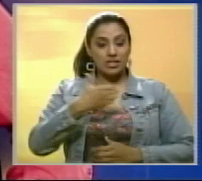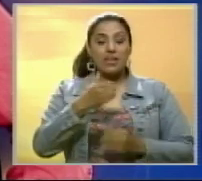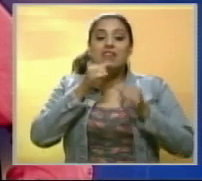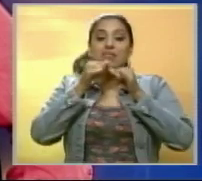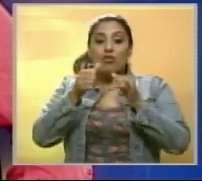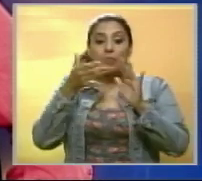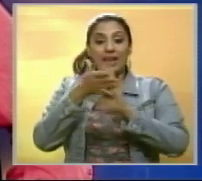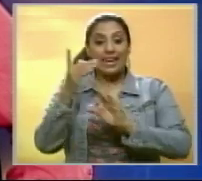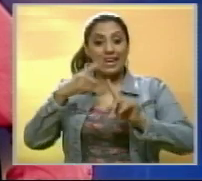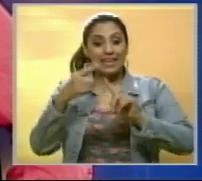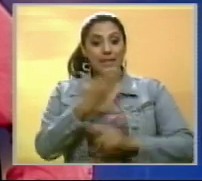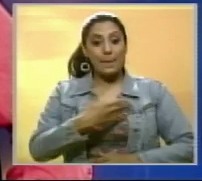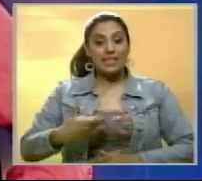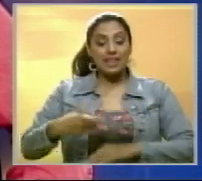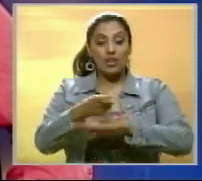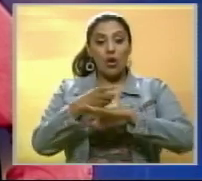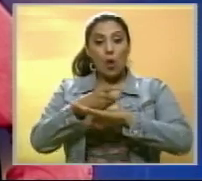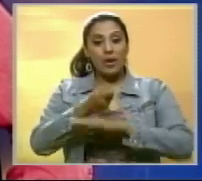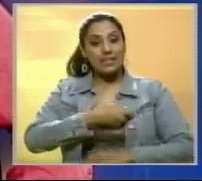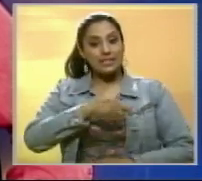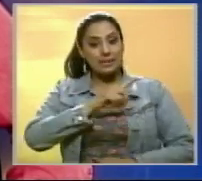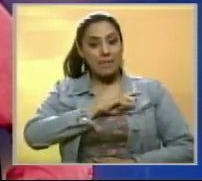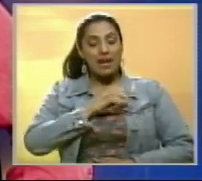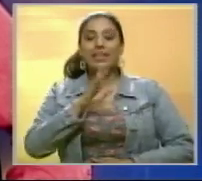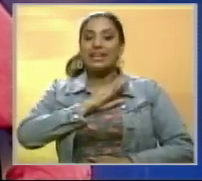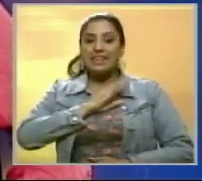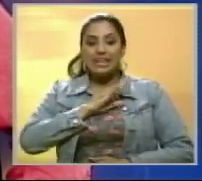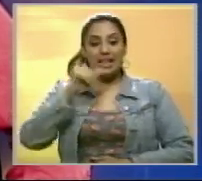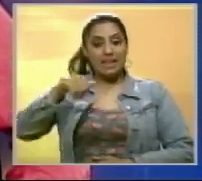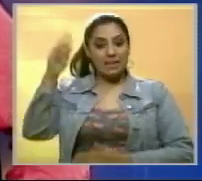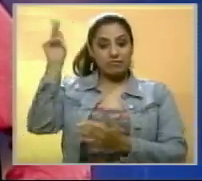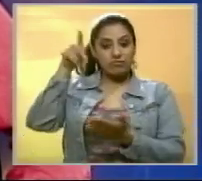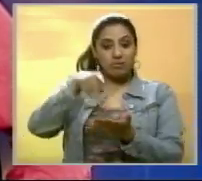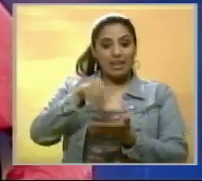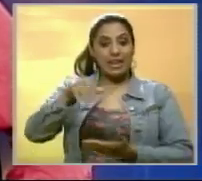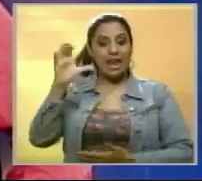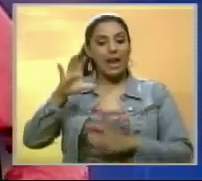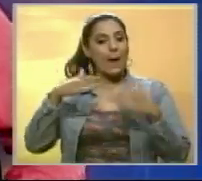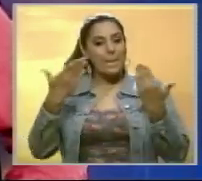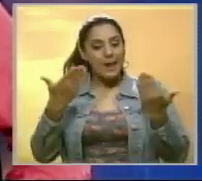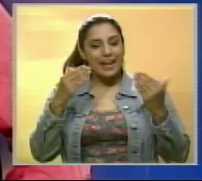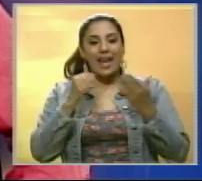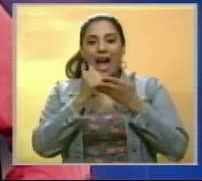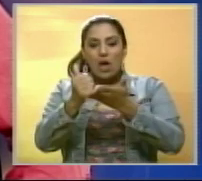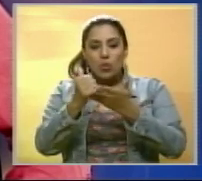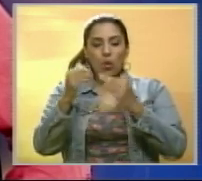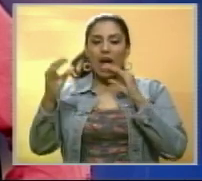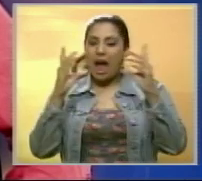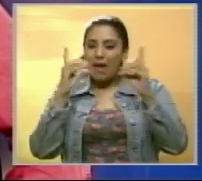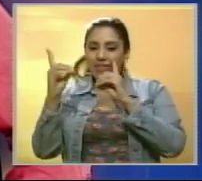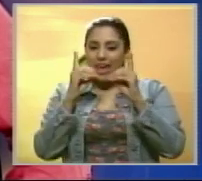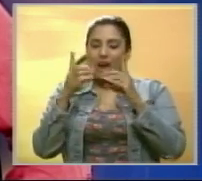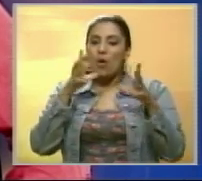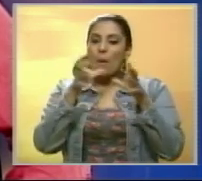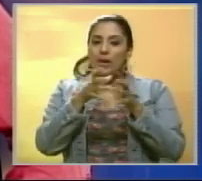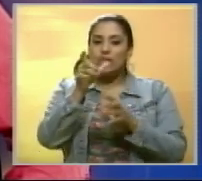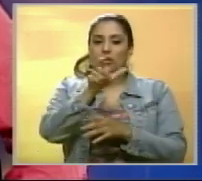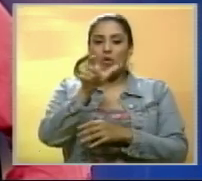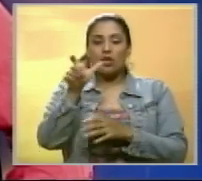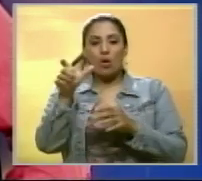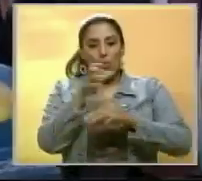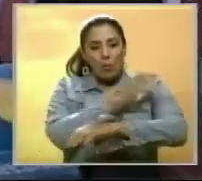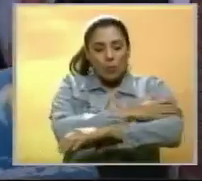que el expresidente del gobierno español, José Luis Rodríguez Zapatero, se encuentra en Caracas para servir de mediador en la activación de un diálogo político en